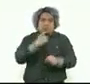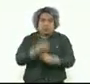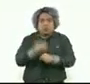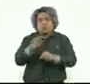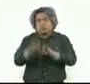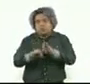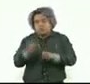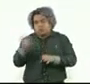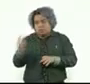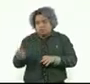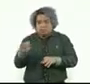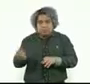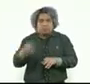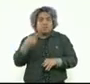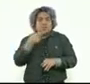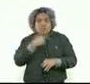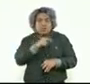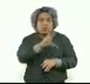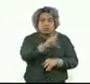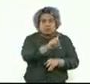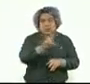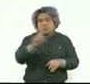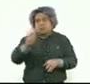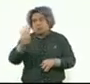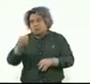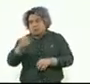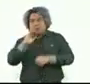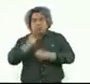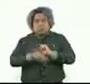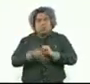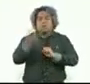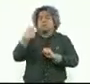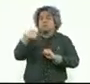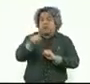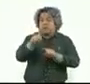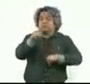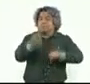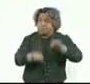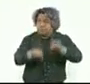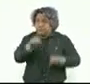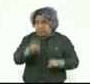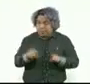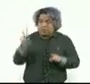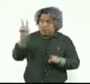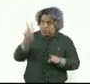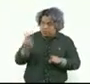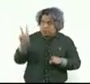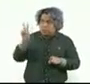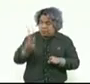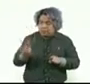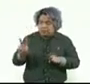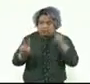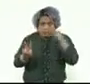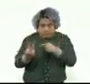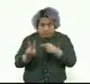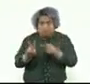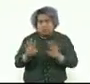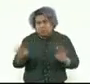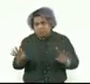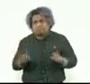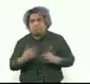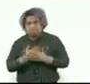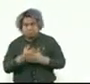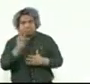ágil, tan pronto terminemos con 30 a 39, pero siempre depende de los anuncios que vamos haciendo viernes con viernes. Ya nada más por